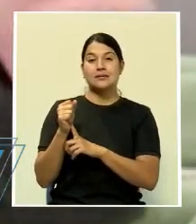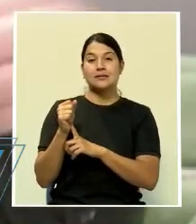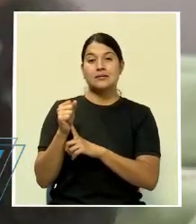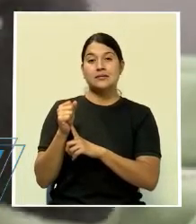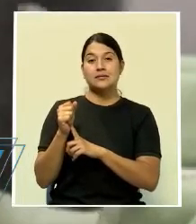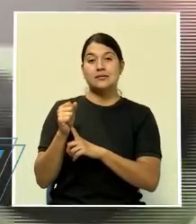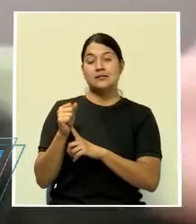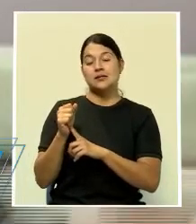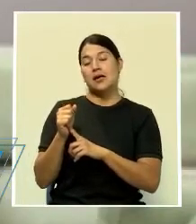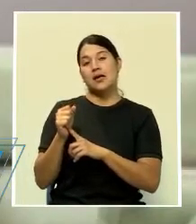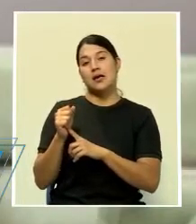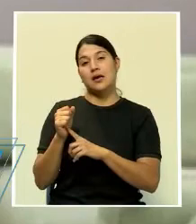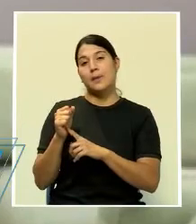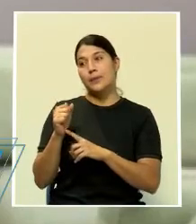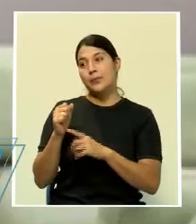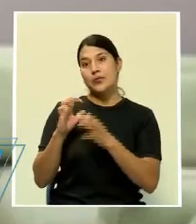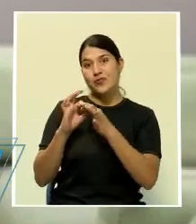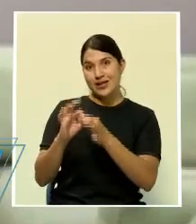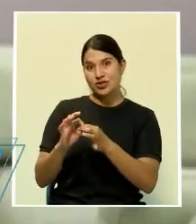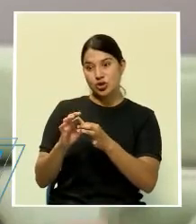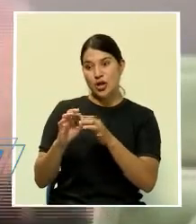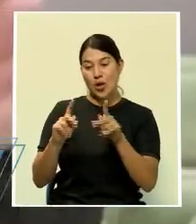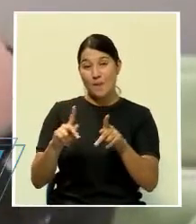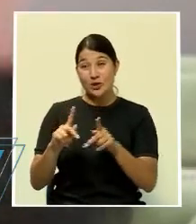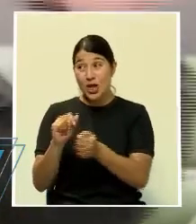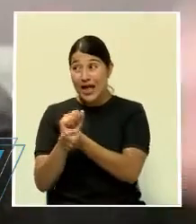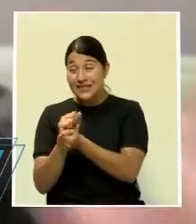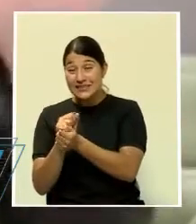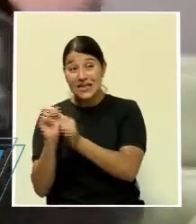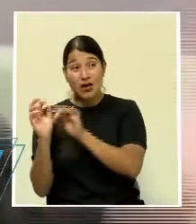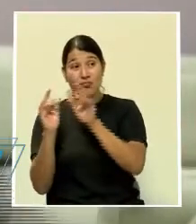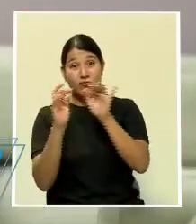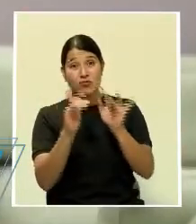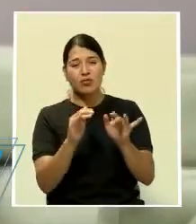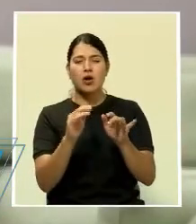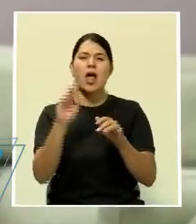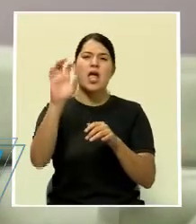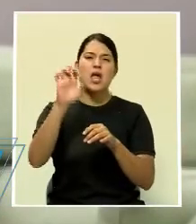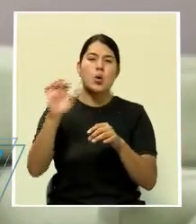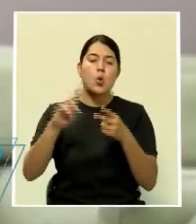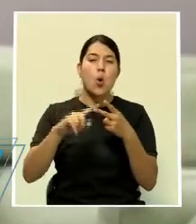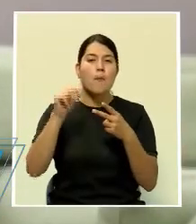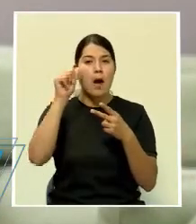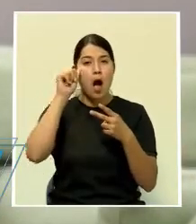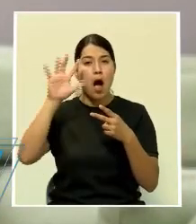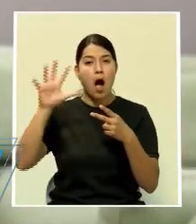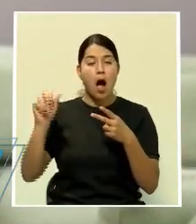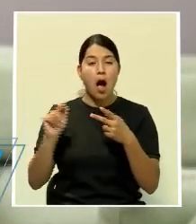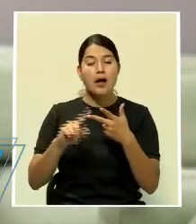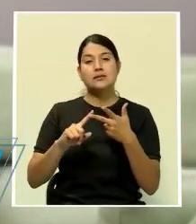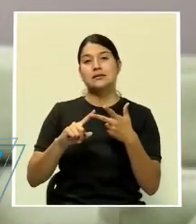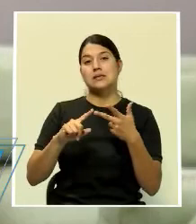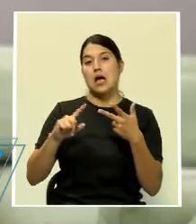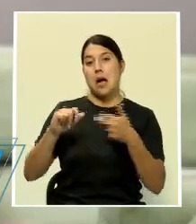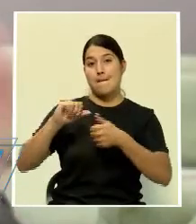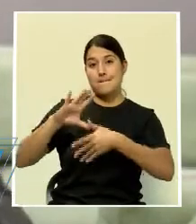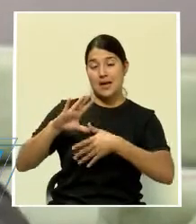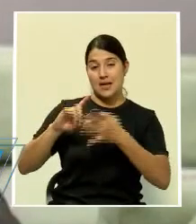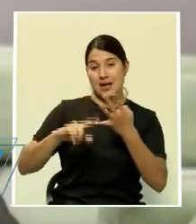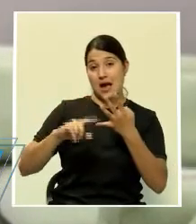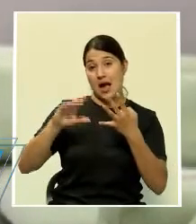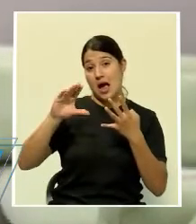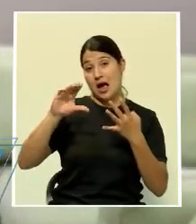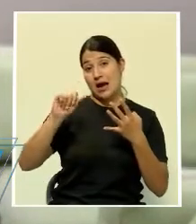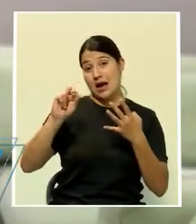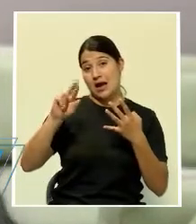la colonización, el tráfico de personas esclavizadas. Estoy hablando de Europa, Asia, las Américas, el Caribe. Pero hay que